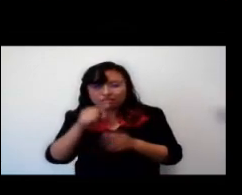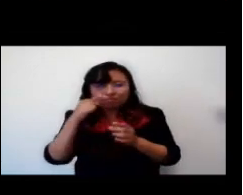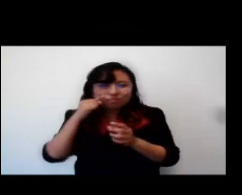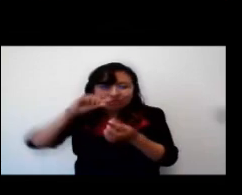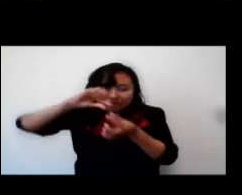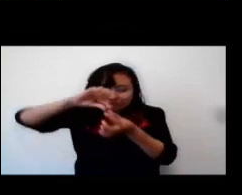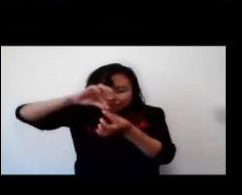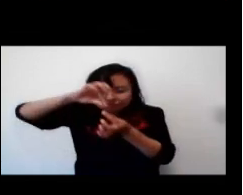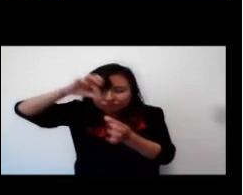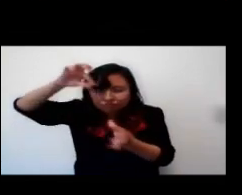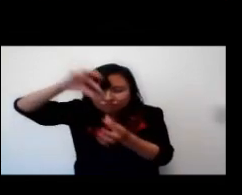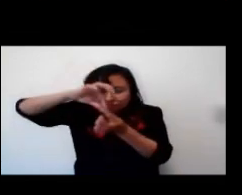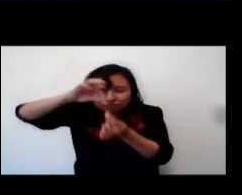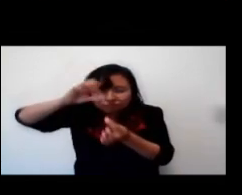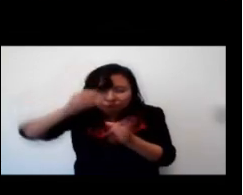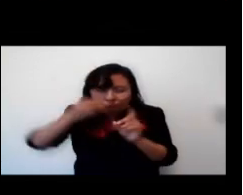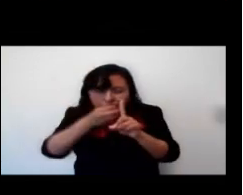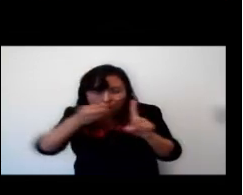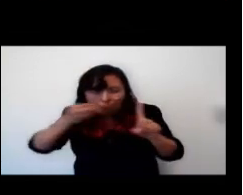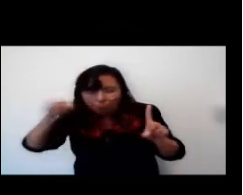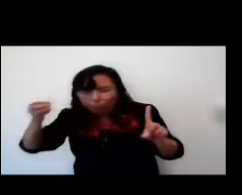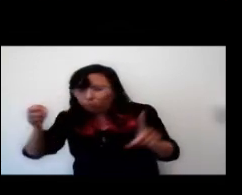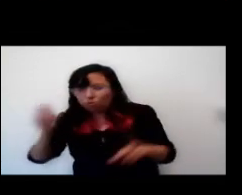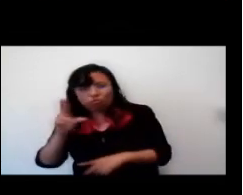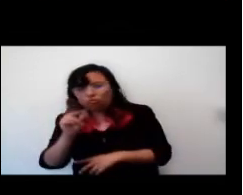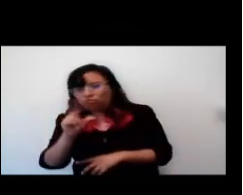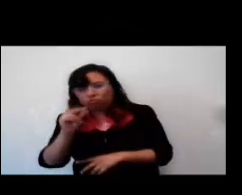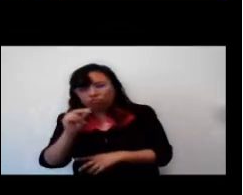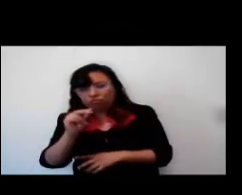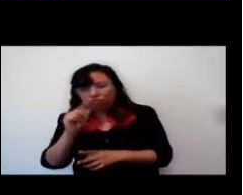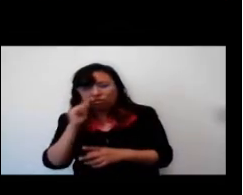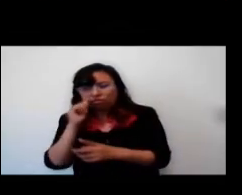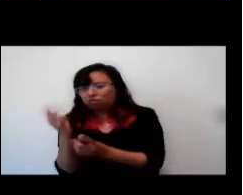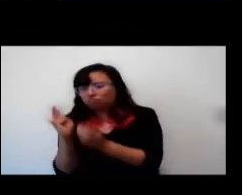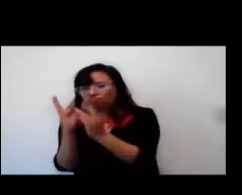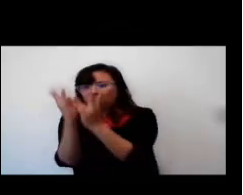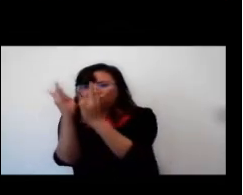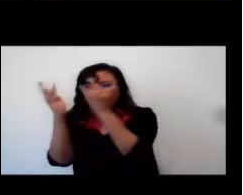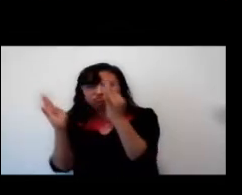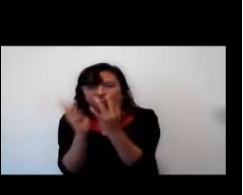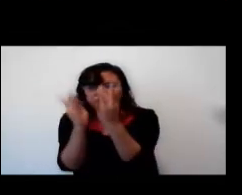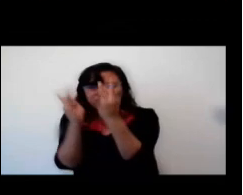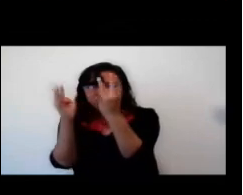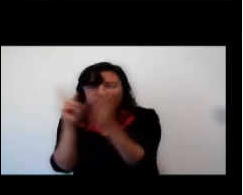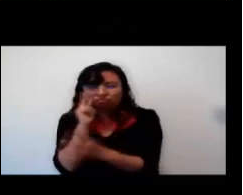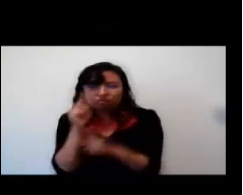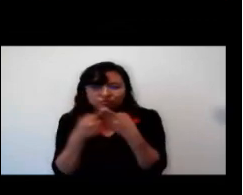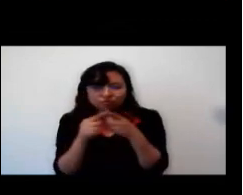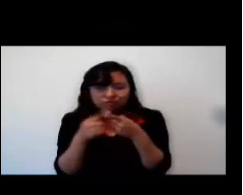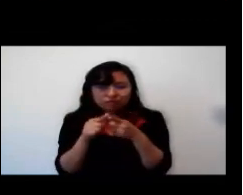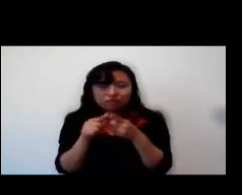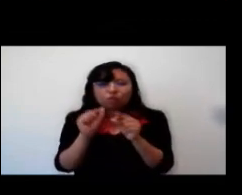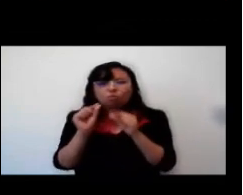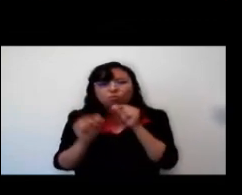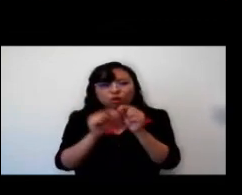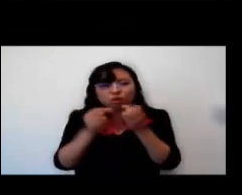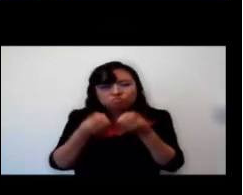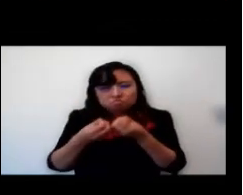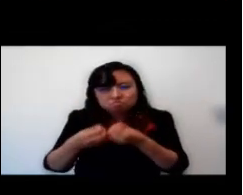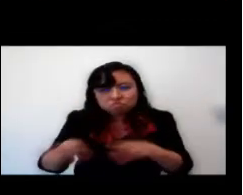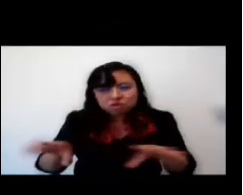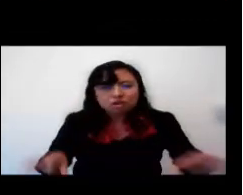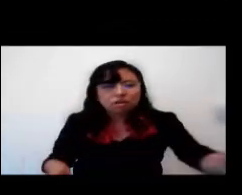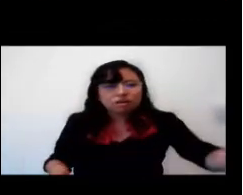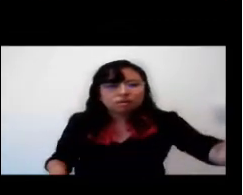no están en orden, no tienen esta estructura y estos pelitos se van perdiendo con el tiempo.